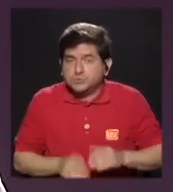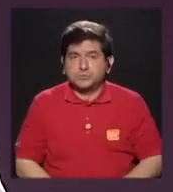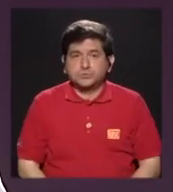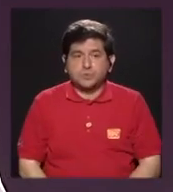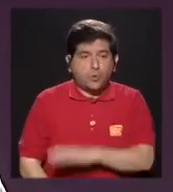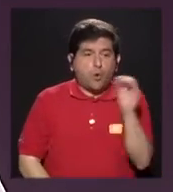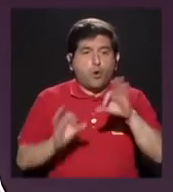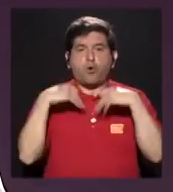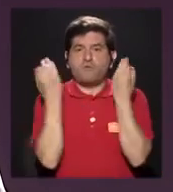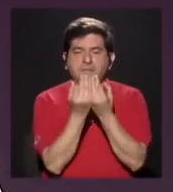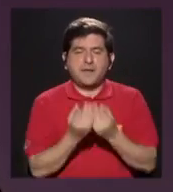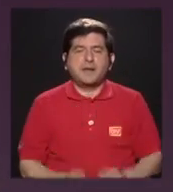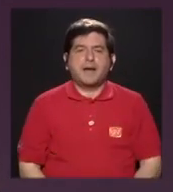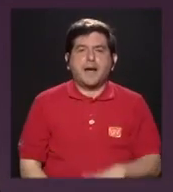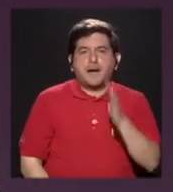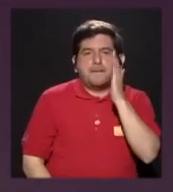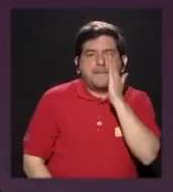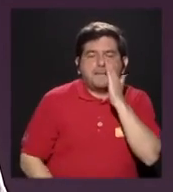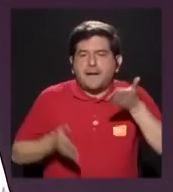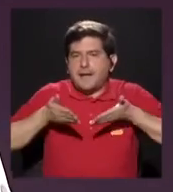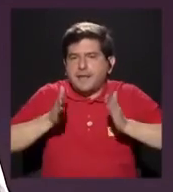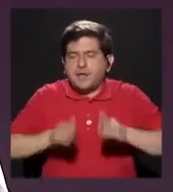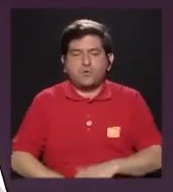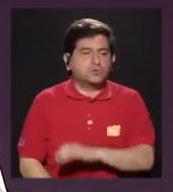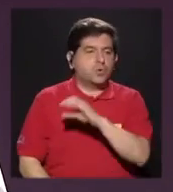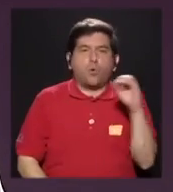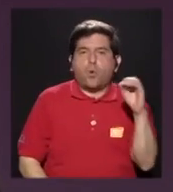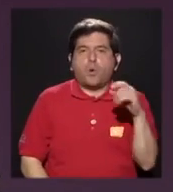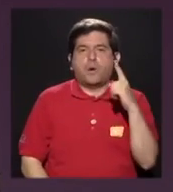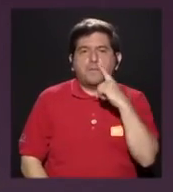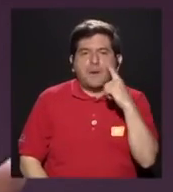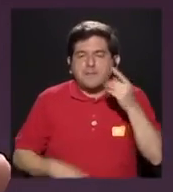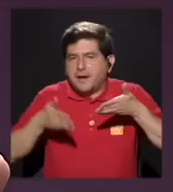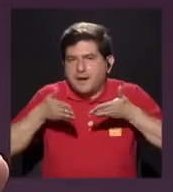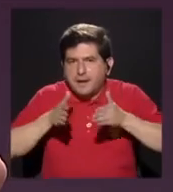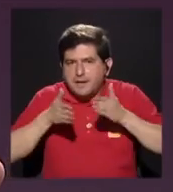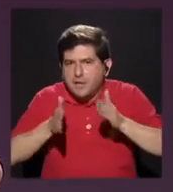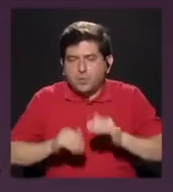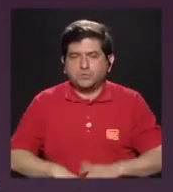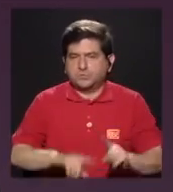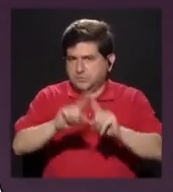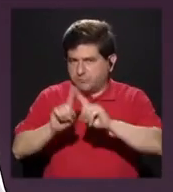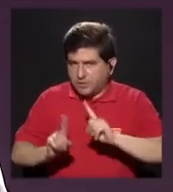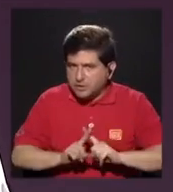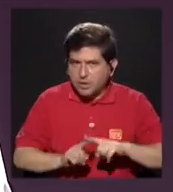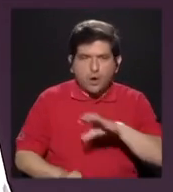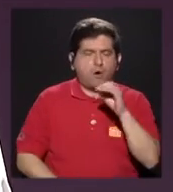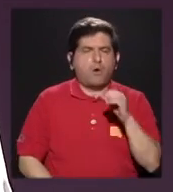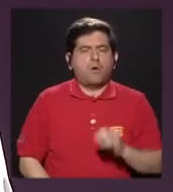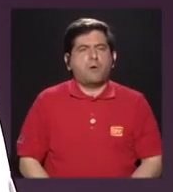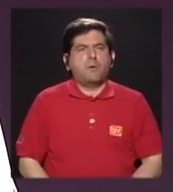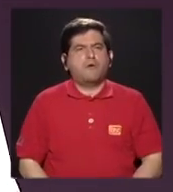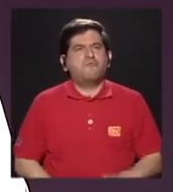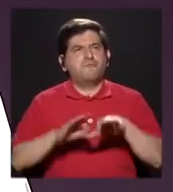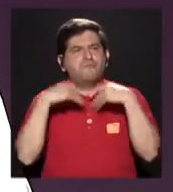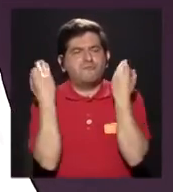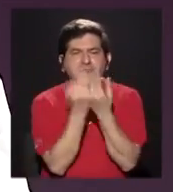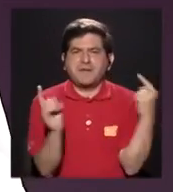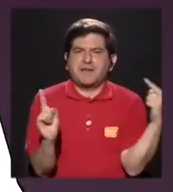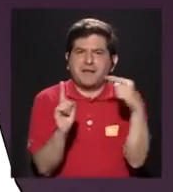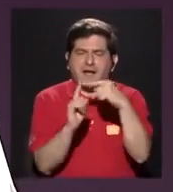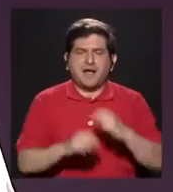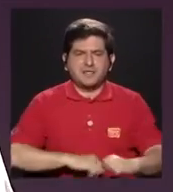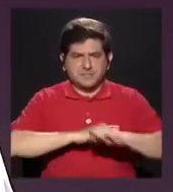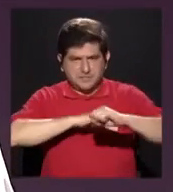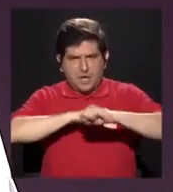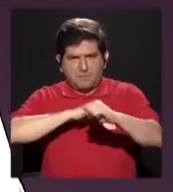por familia mamá e hijos o papá e hijos e hijas o entendemos por familia hasta el anuncio que se